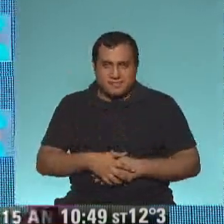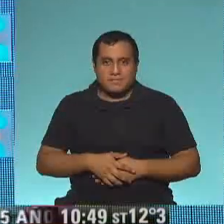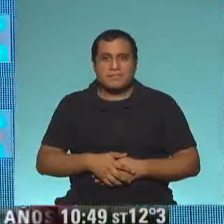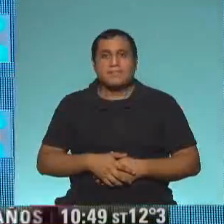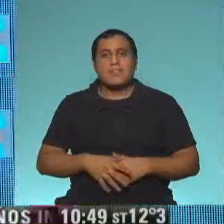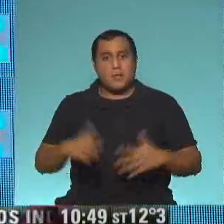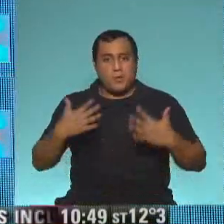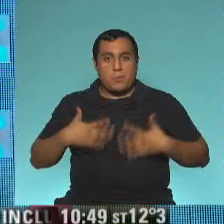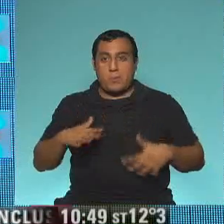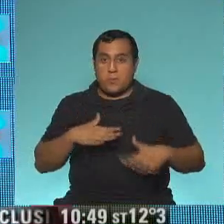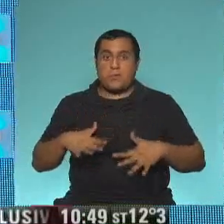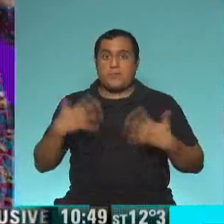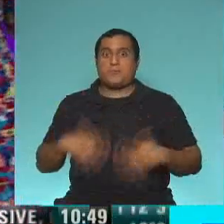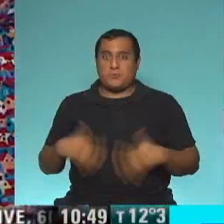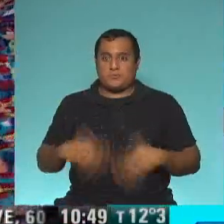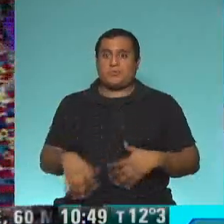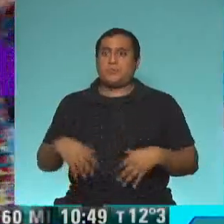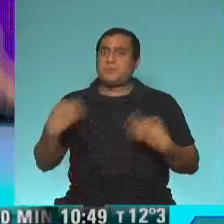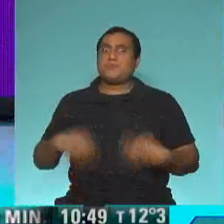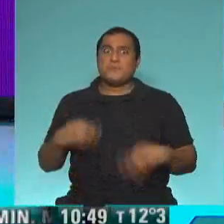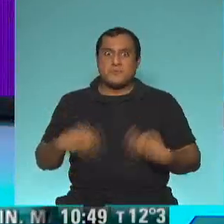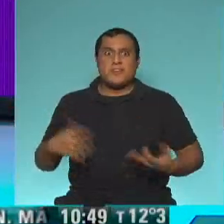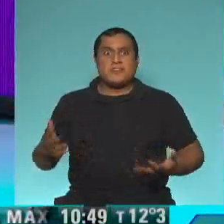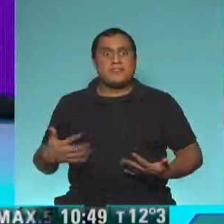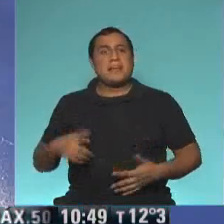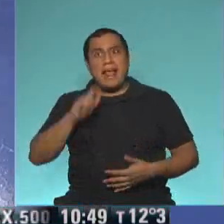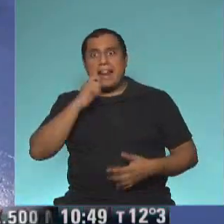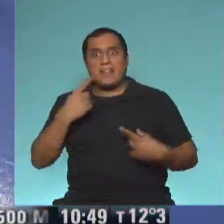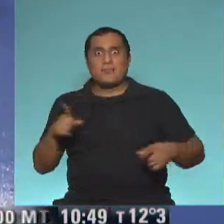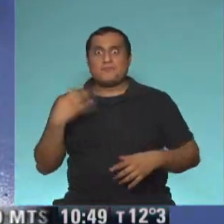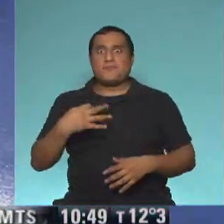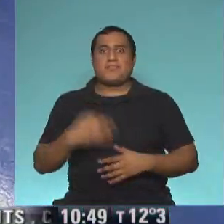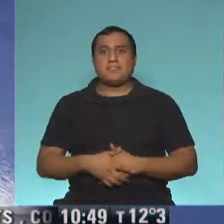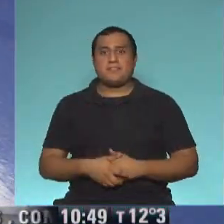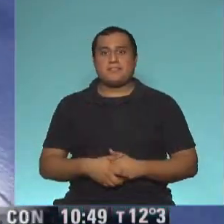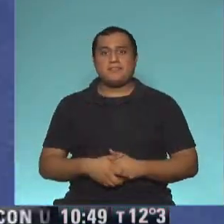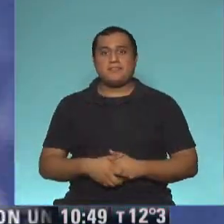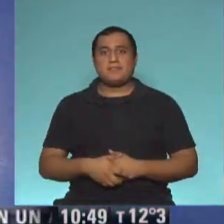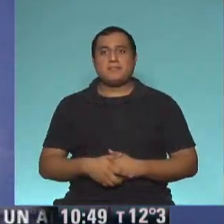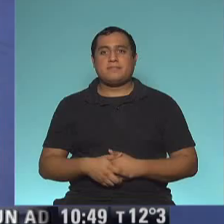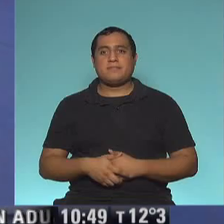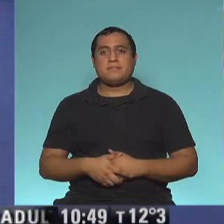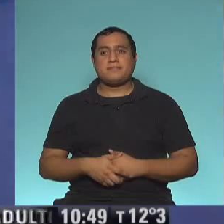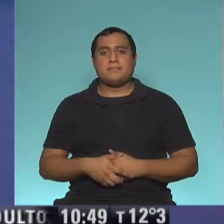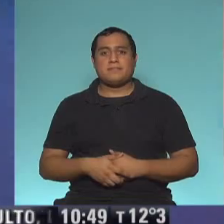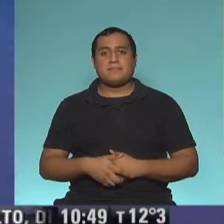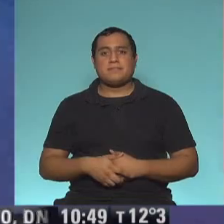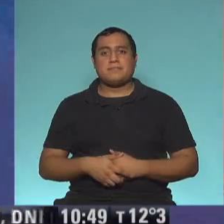se movieron bastante, ¿no? Muy bien. Onda de madre. Muy aparte, bien, muy bien. Linda canción. Vamos ahora